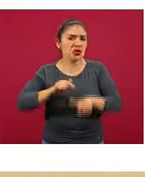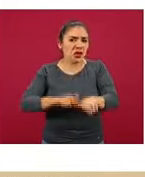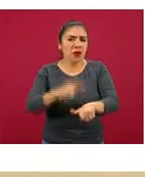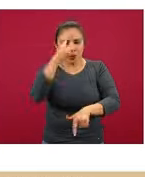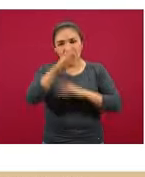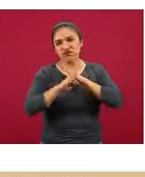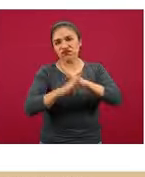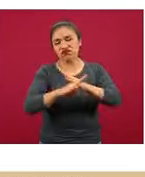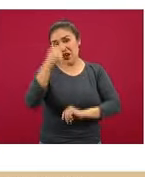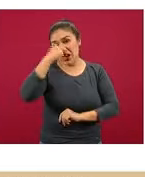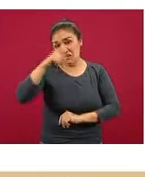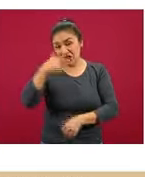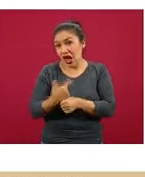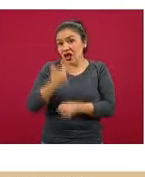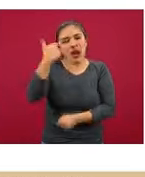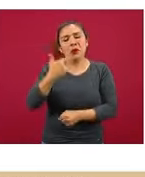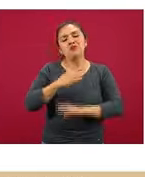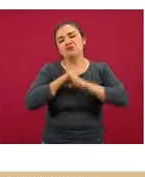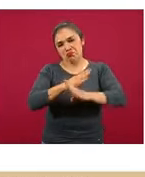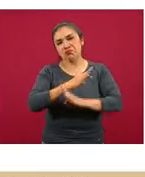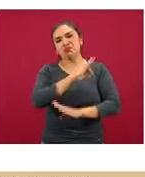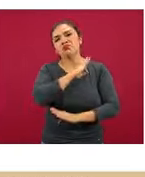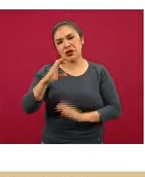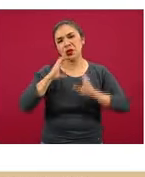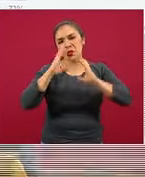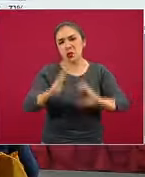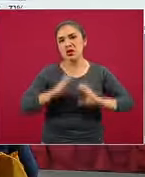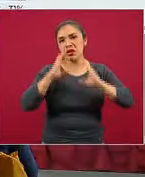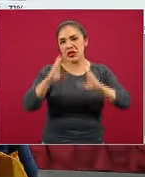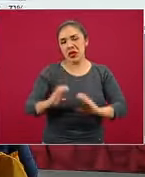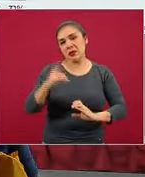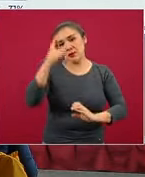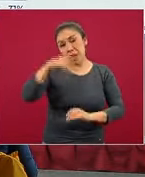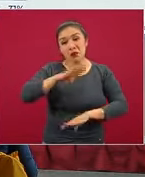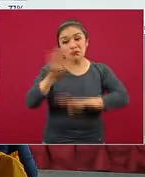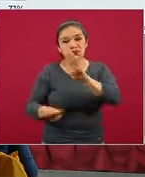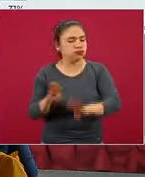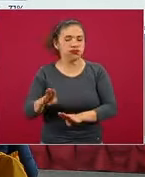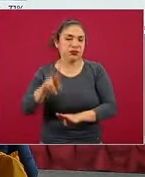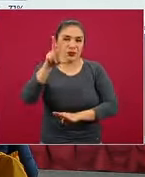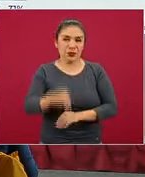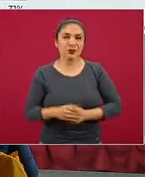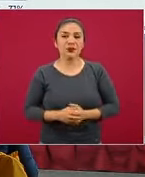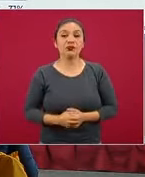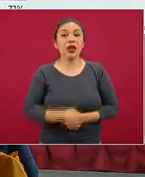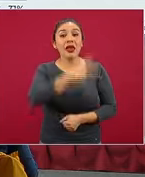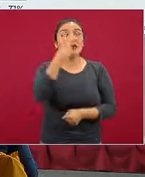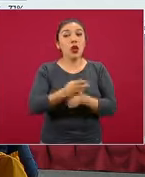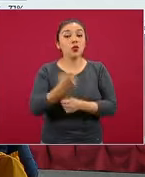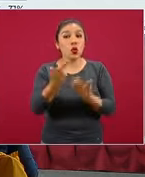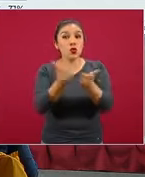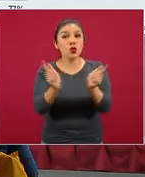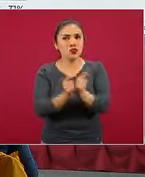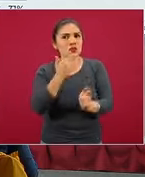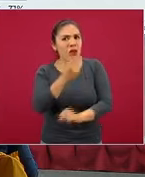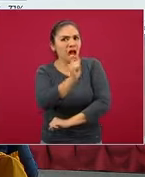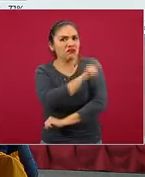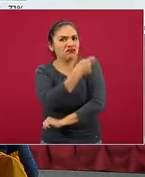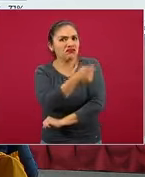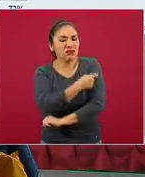prevenir influenza grave, sus complicaciones y por lo tanto las defunciones. El segundo grupo que tiene un buen avance con